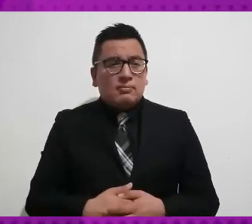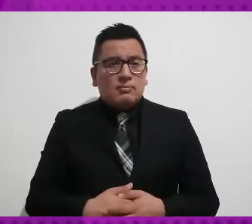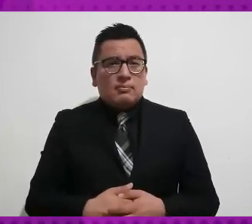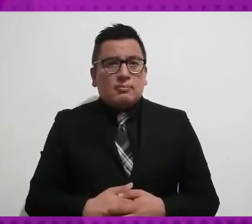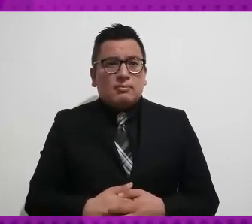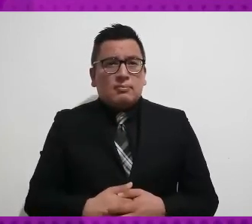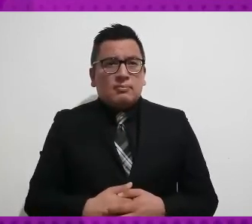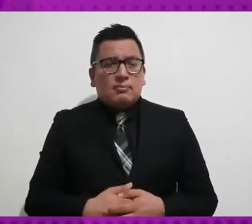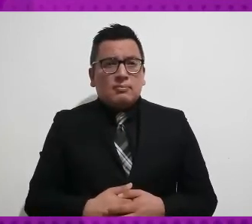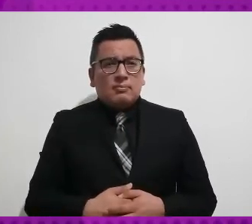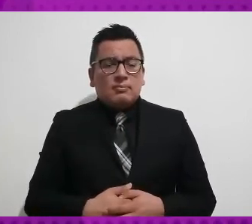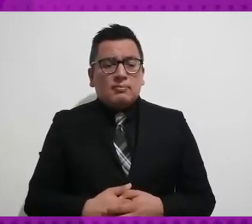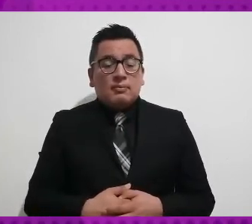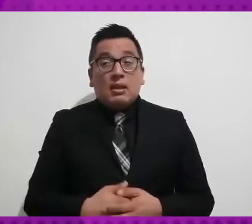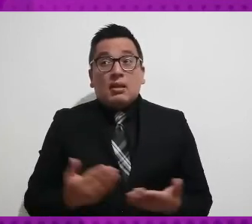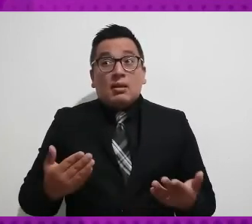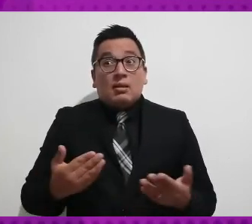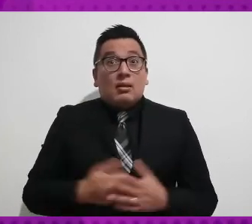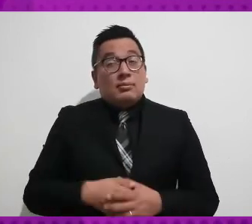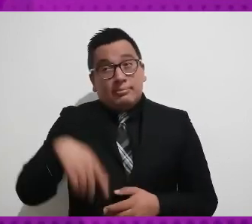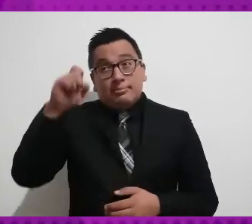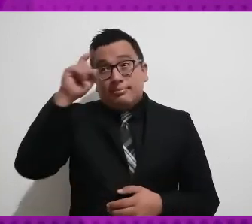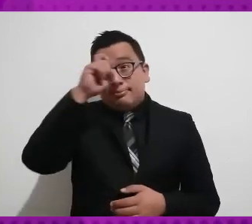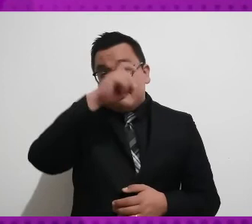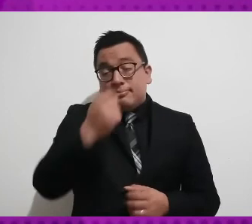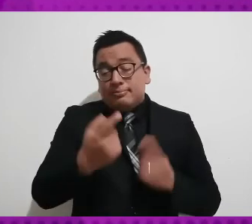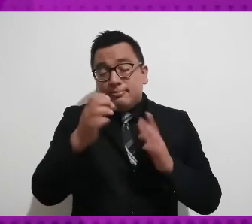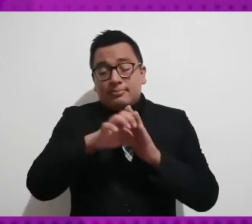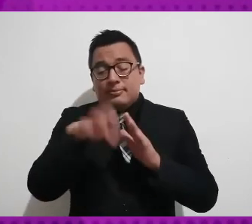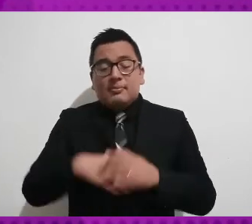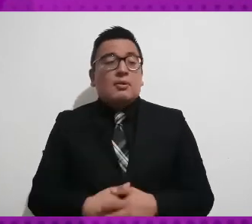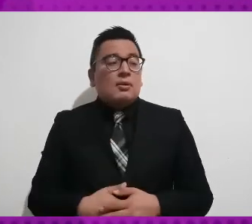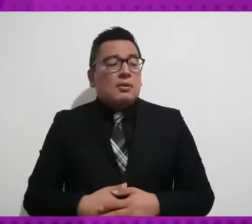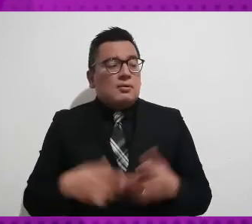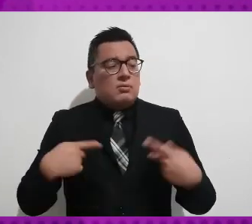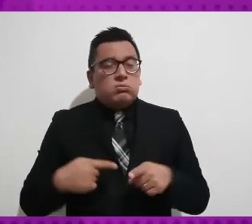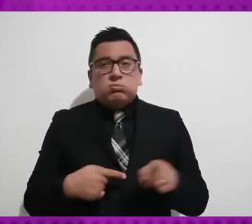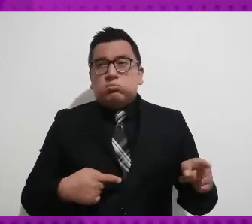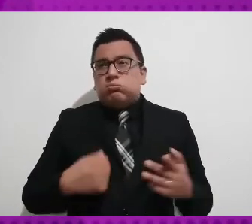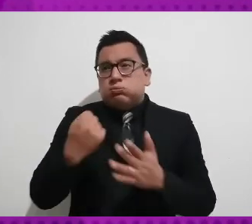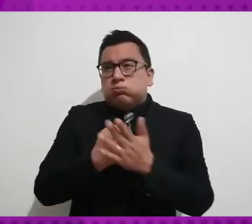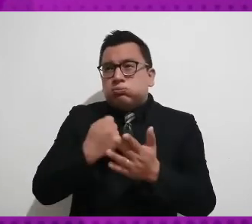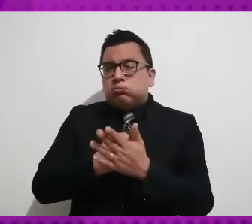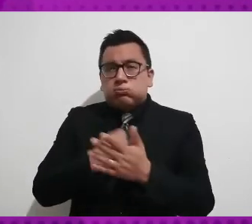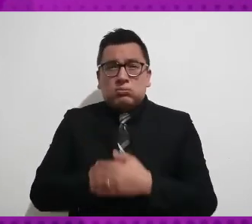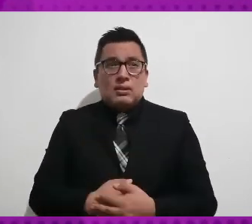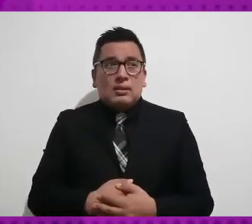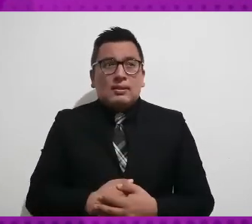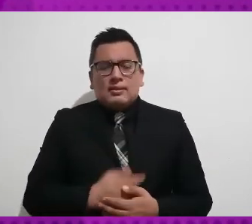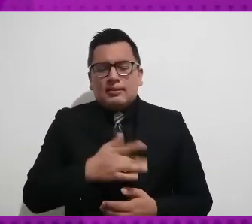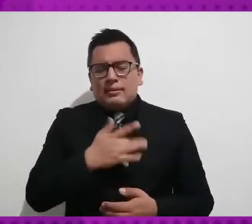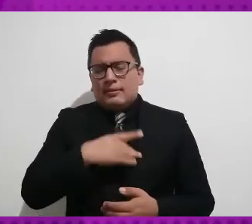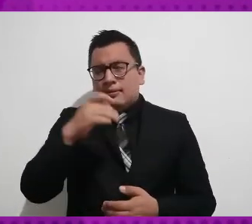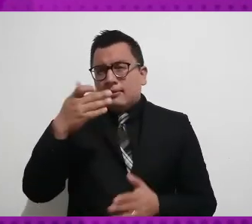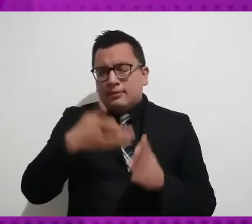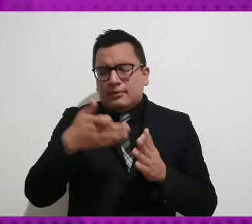Bueno, hay Jessica. varios retos, entre ellos el tema que te comentaba al inicio, la evolución que tiene el electorado en el tema de exigencias, aunque todavía falta, creo